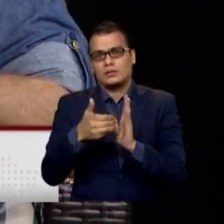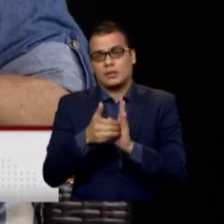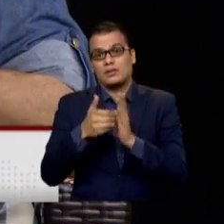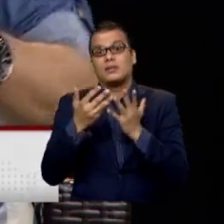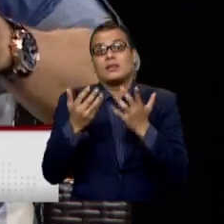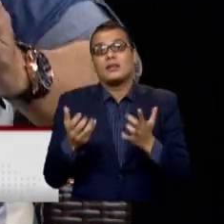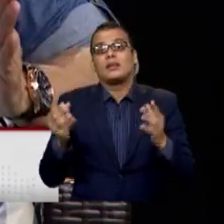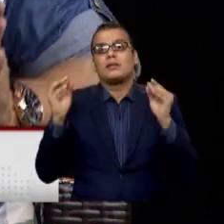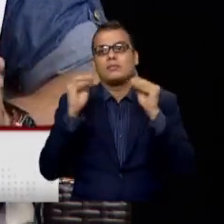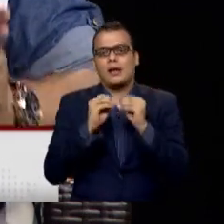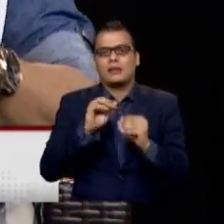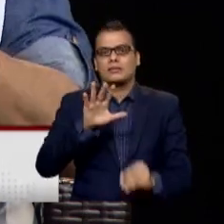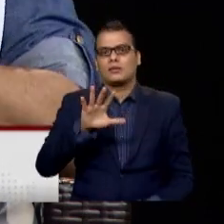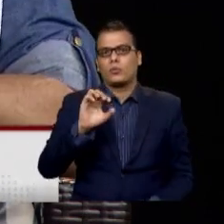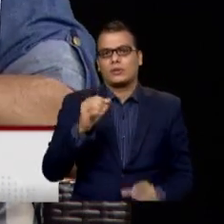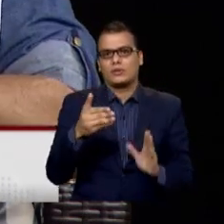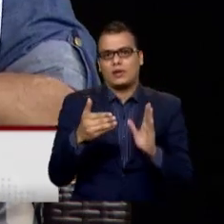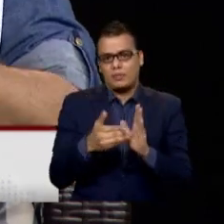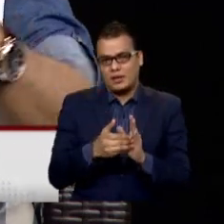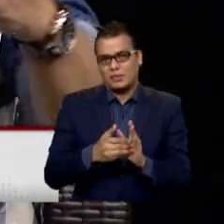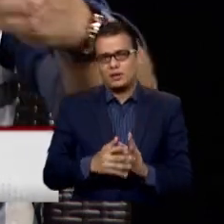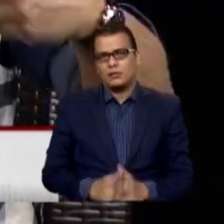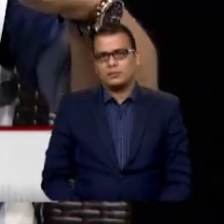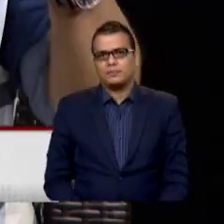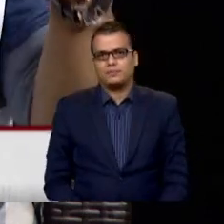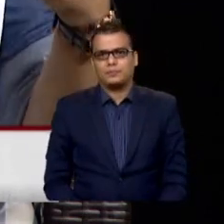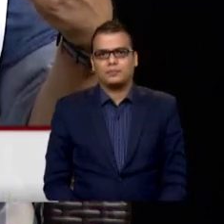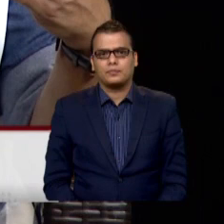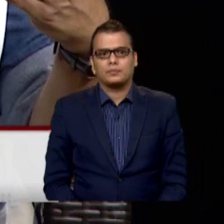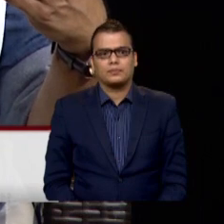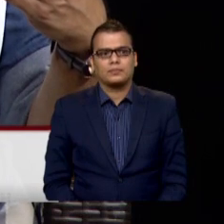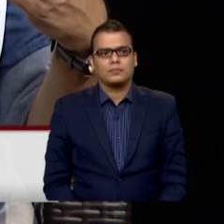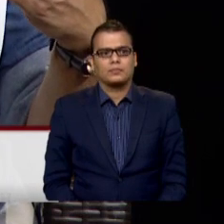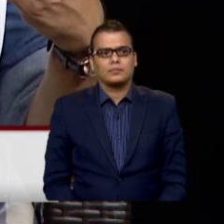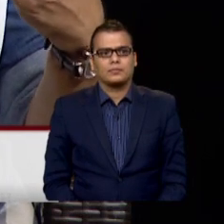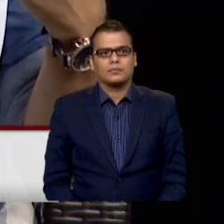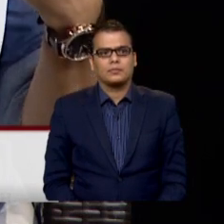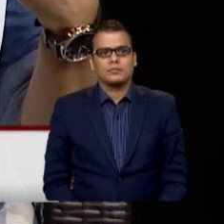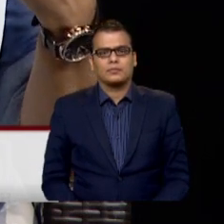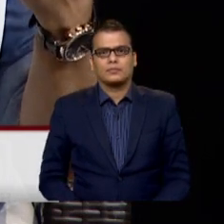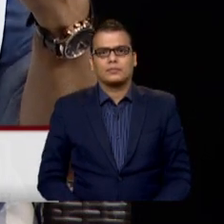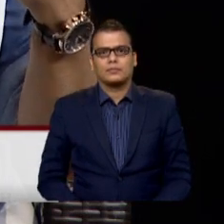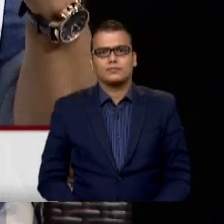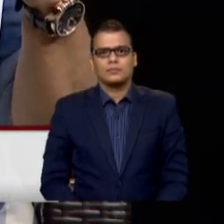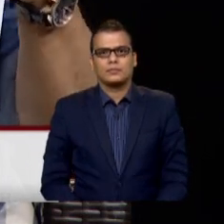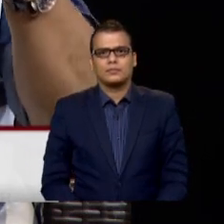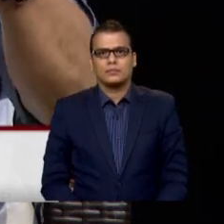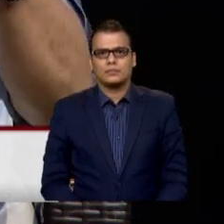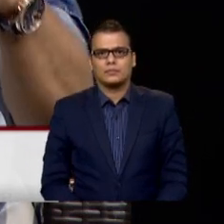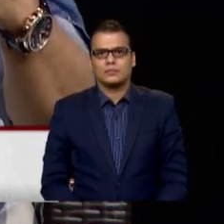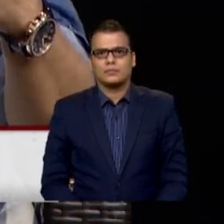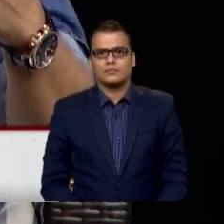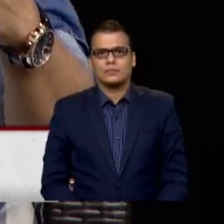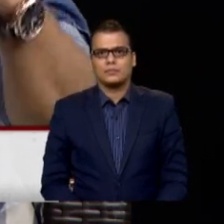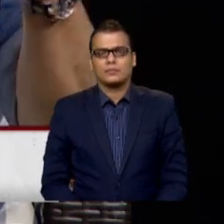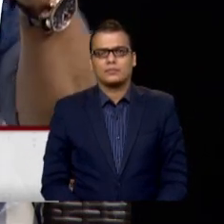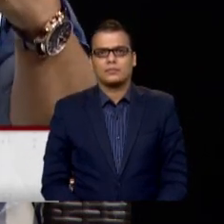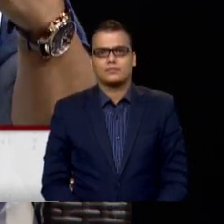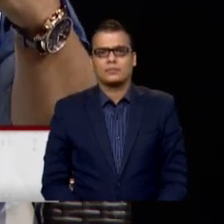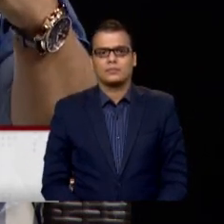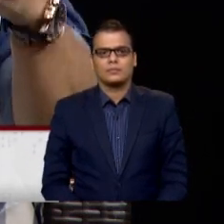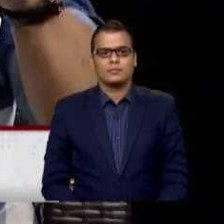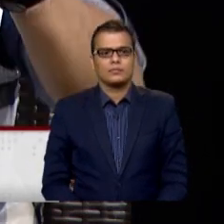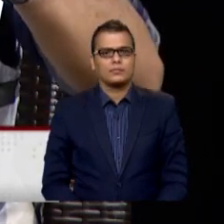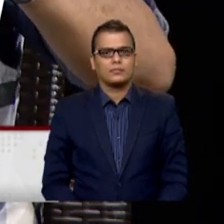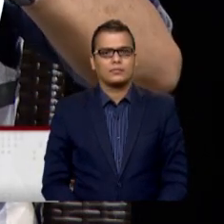50.000. Ahora tenemos que seguir trabajando en hacer más pruebas en la ciudad de Cali para que de la mano de tener la prueba,